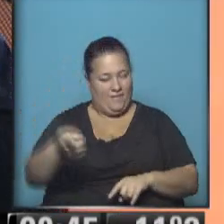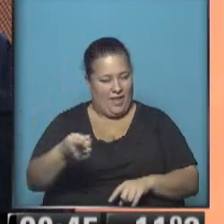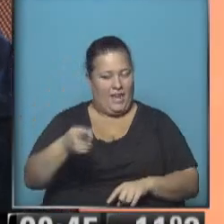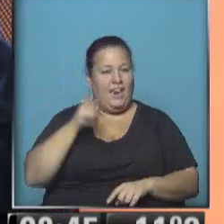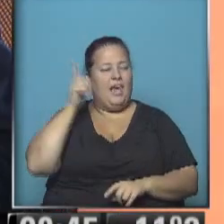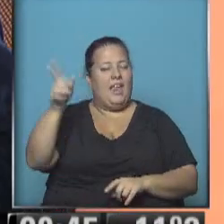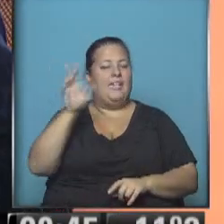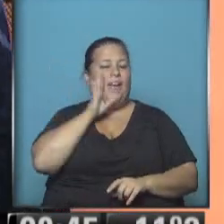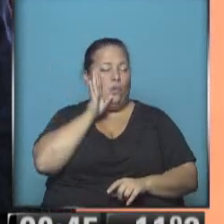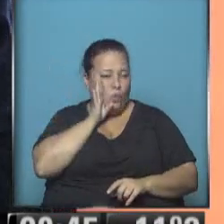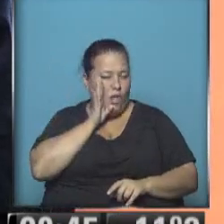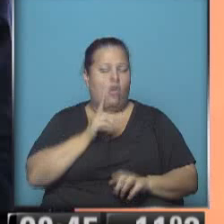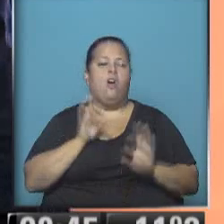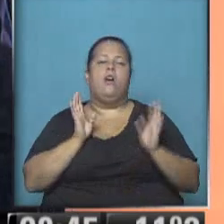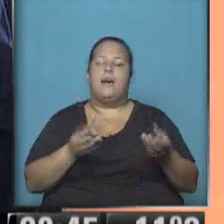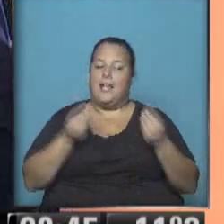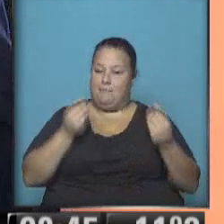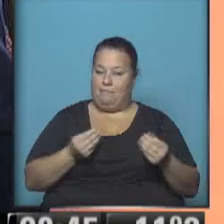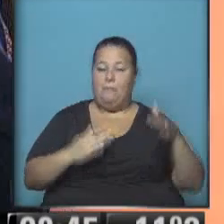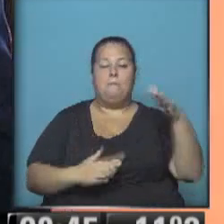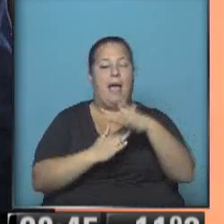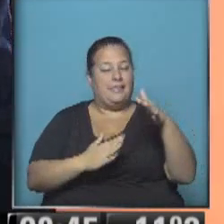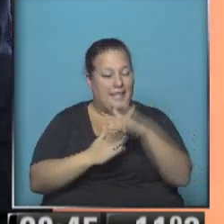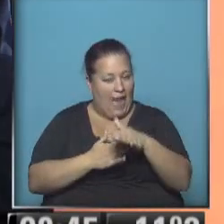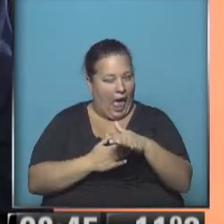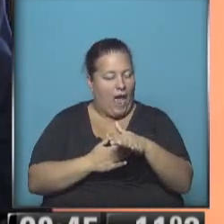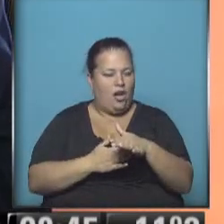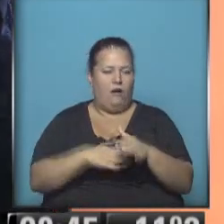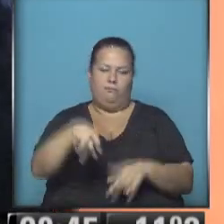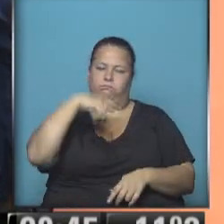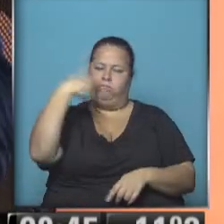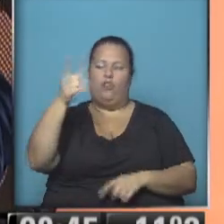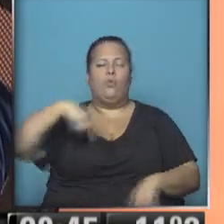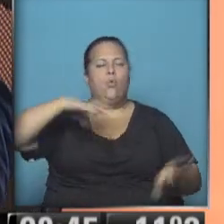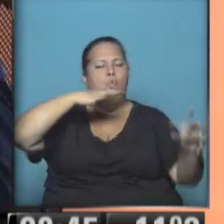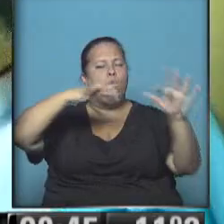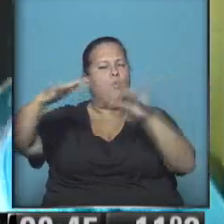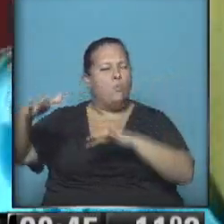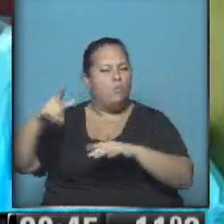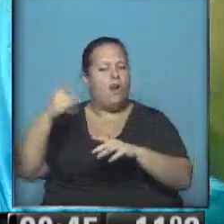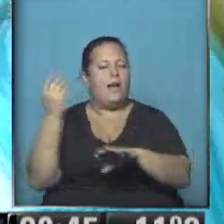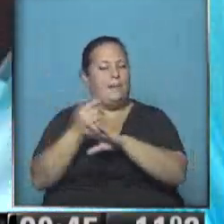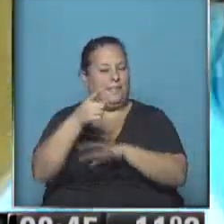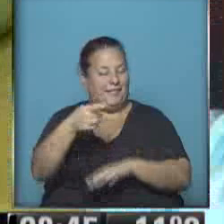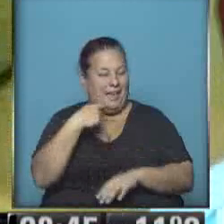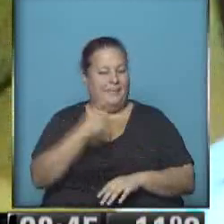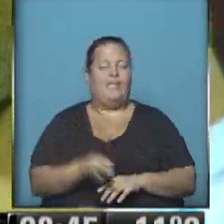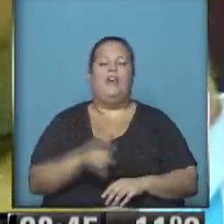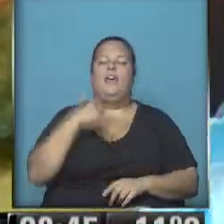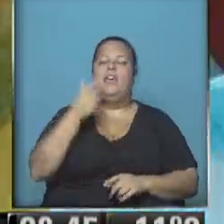allí en Estados Unidos qué pasa Javier macherano salió a contestar los dichos de su representante